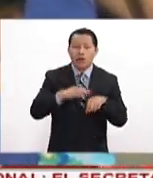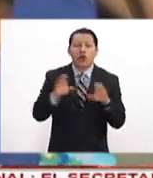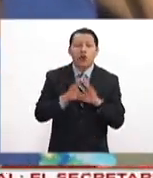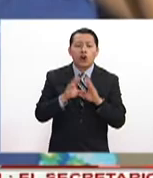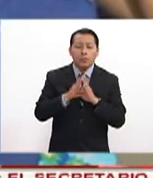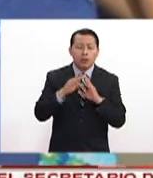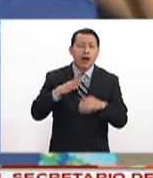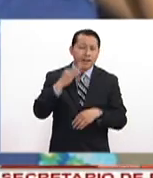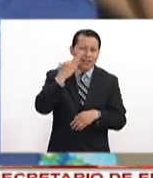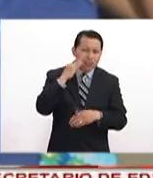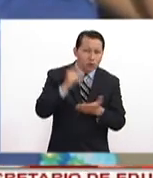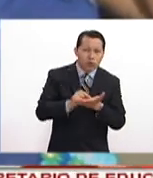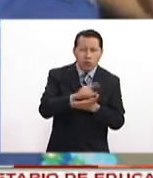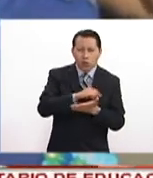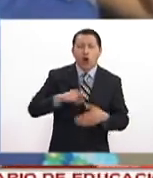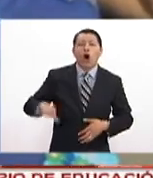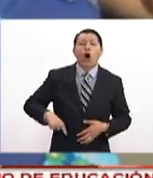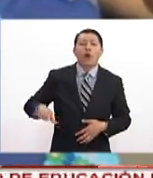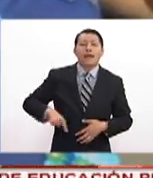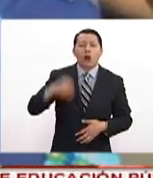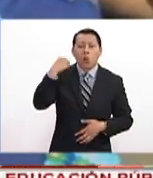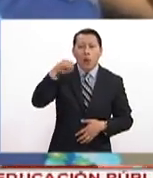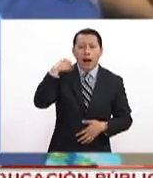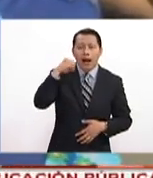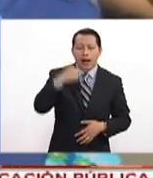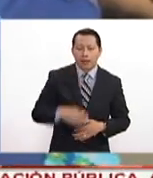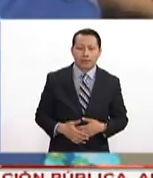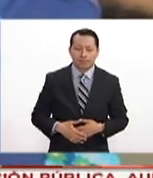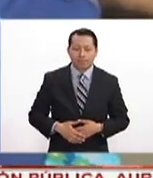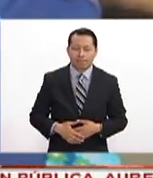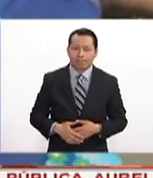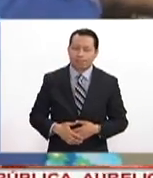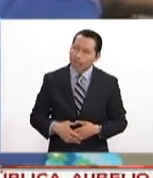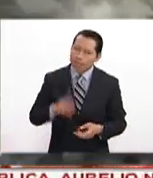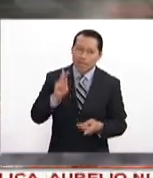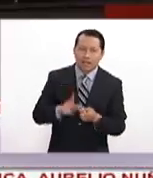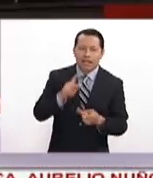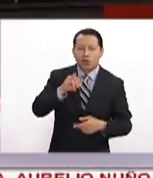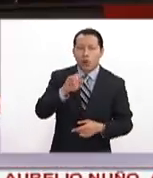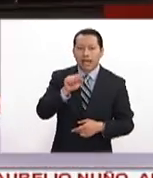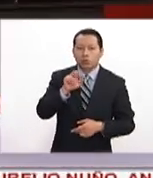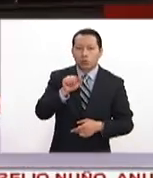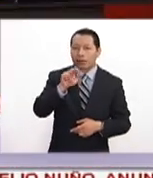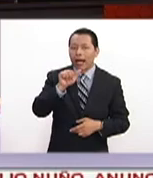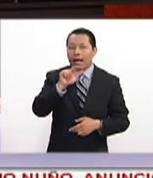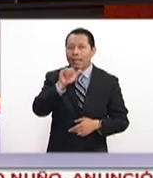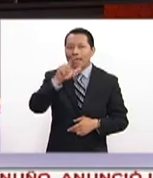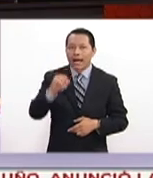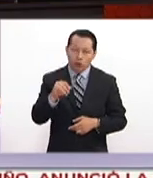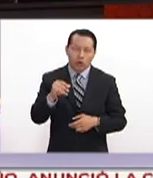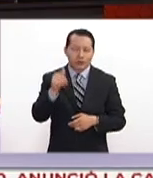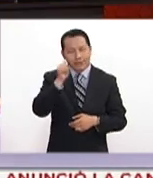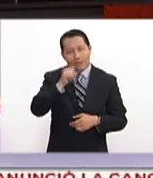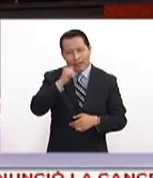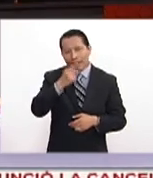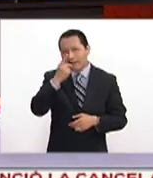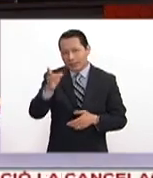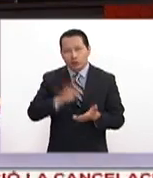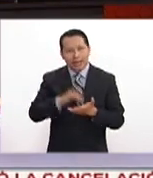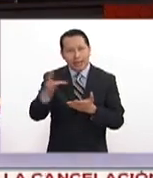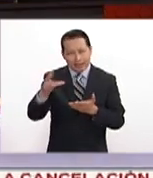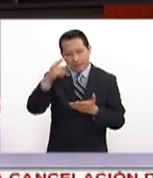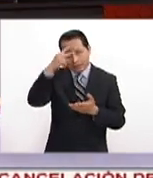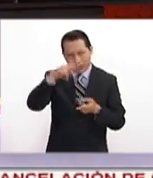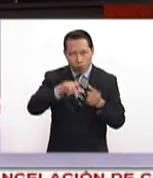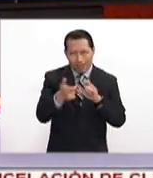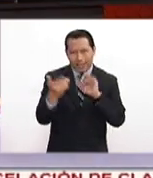las redes sociales del gobierno de Oaxaca. Perfecto, Jesús Arellano, como siempre, muchísimas gracias por estar con nosotros en